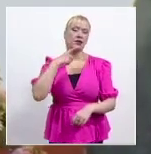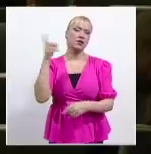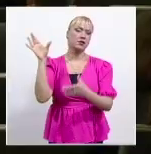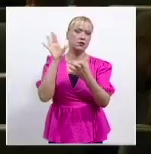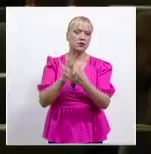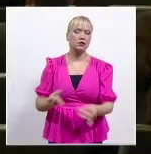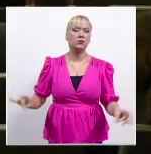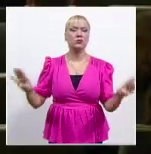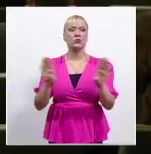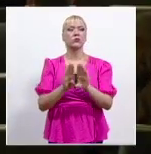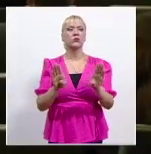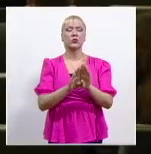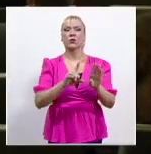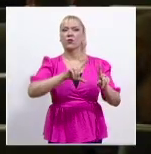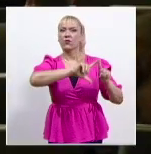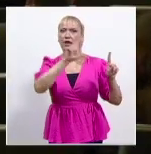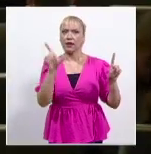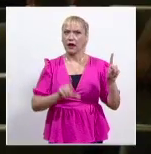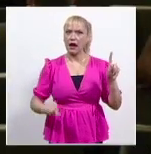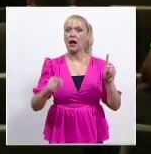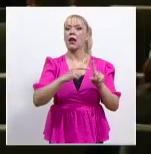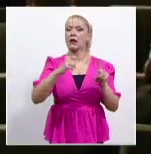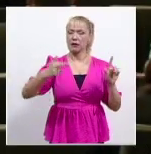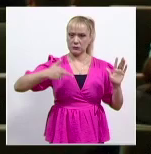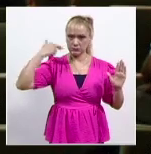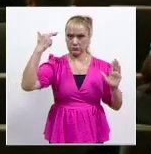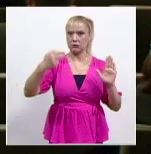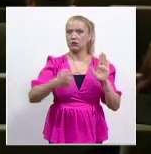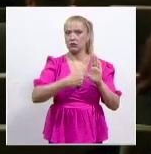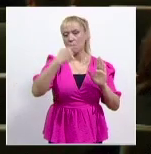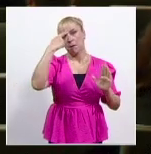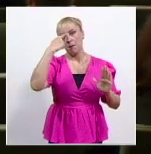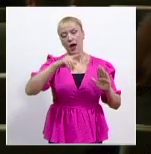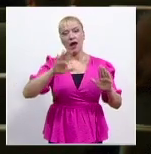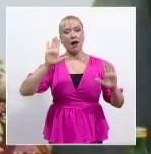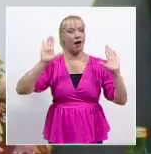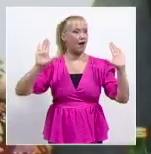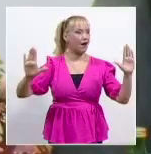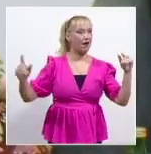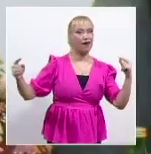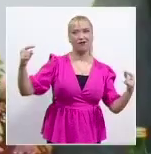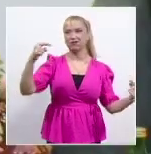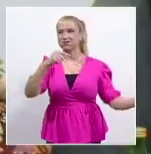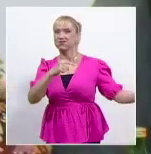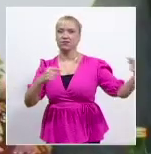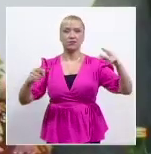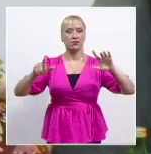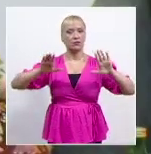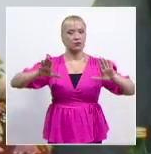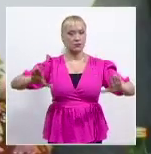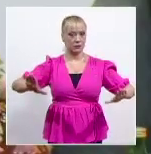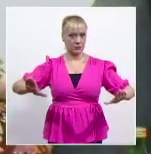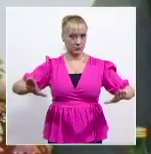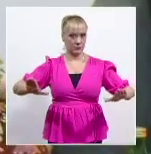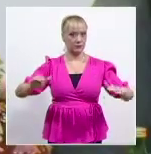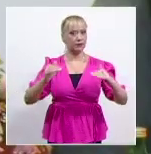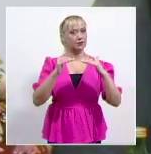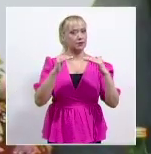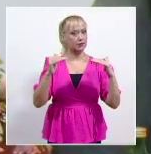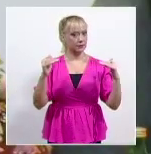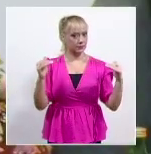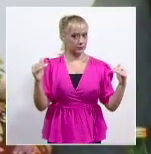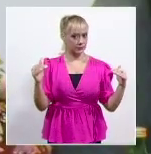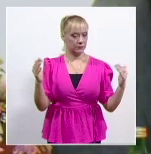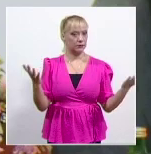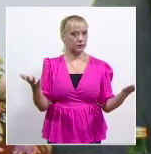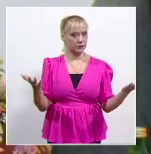la visión federal es fundamental también para generar equilibrios. Desdibujar el federalismo